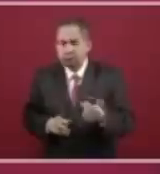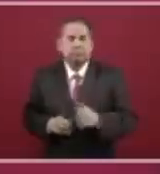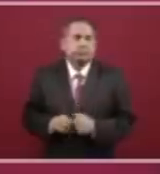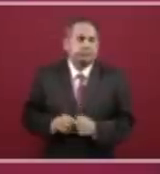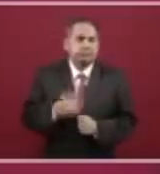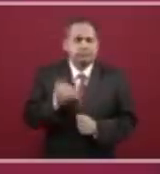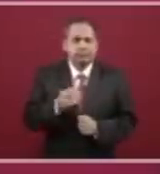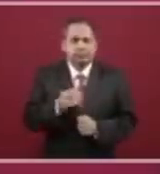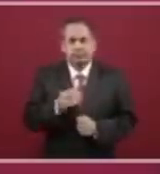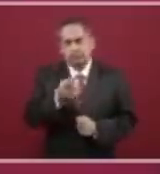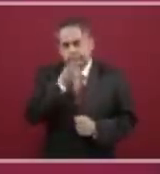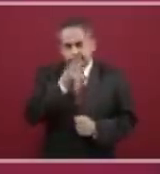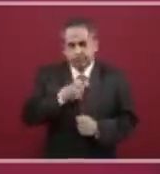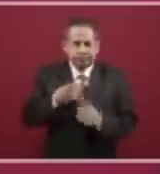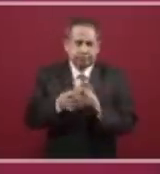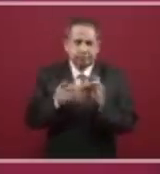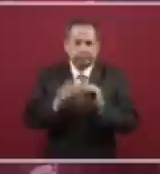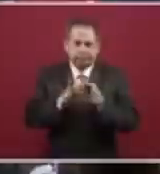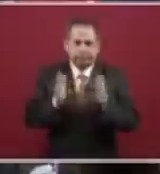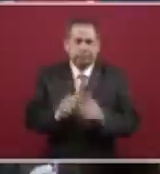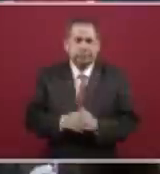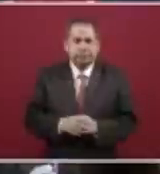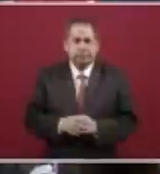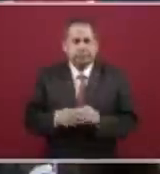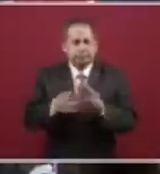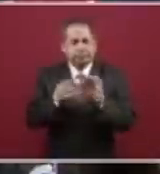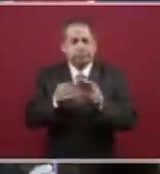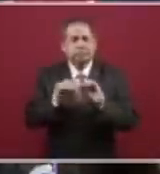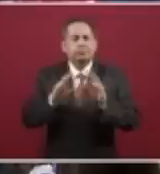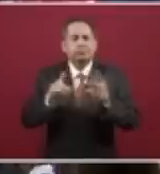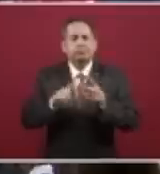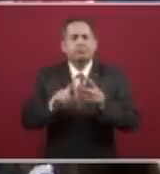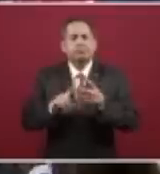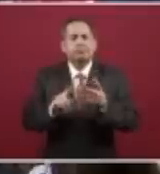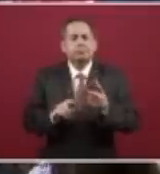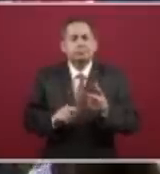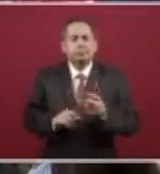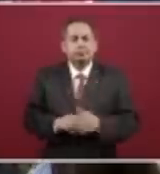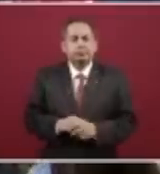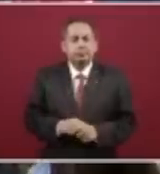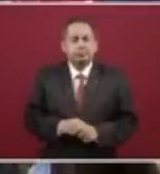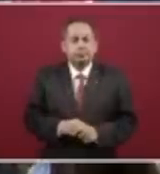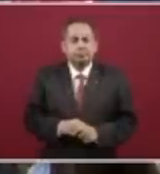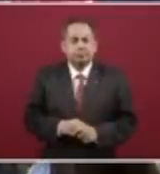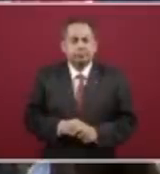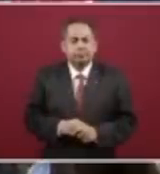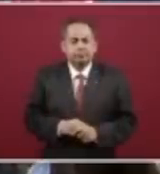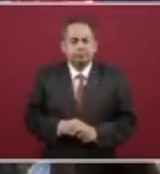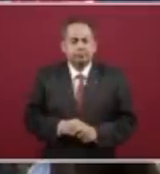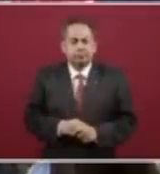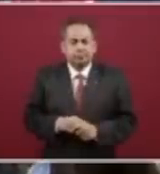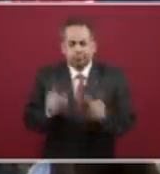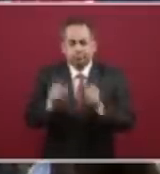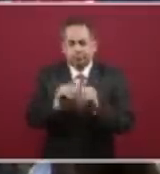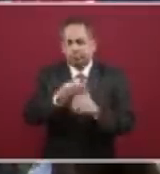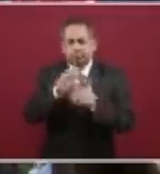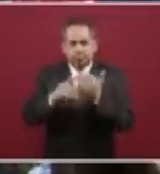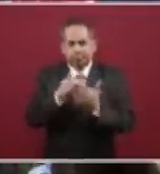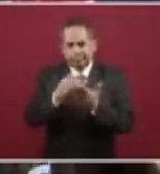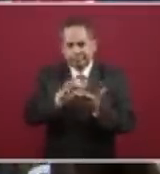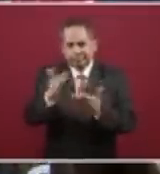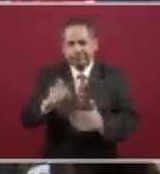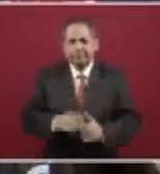este si nos pudiera explicar un poco sobre sobre eso y en eso sería todo gracias